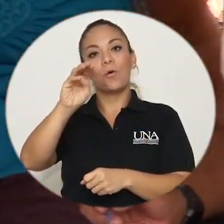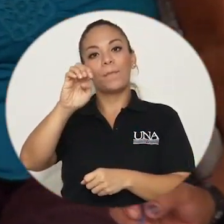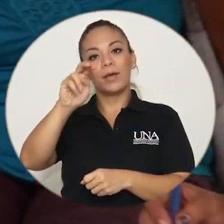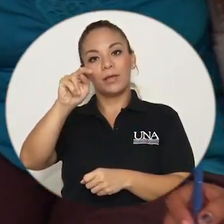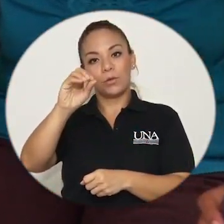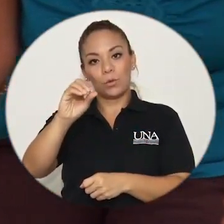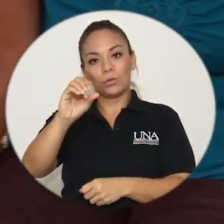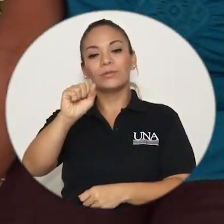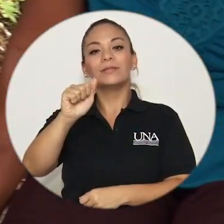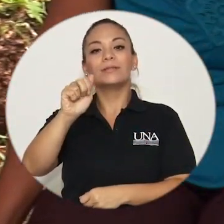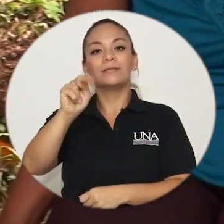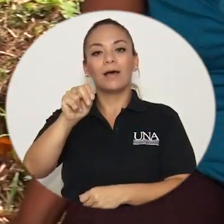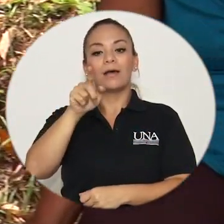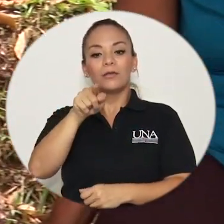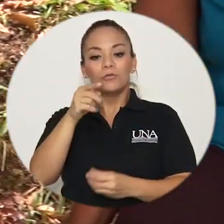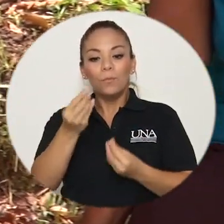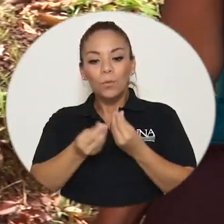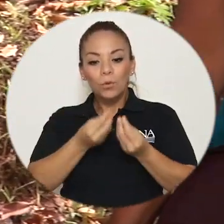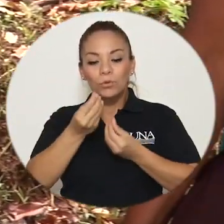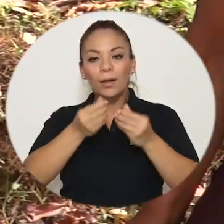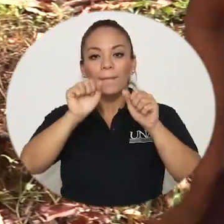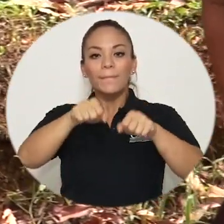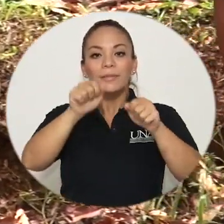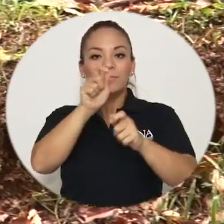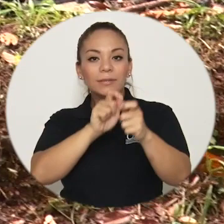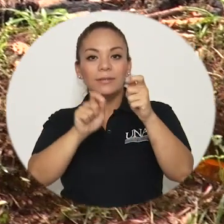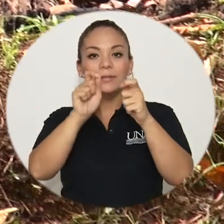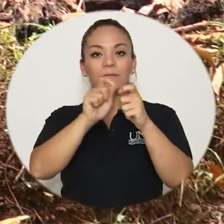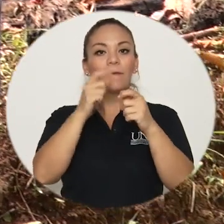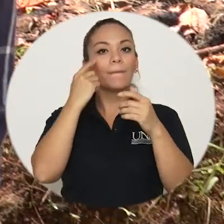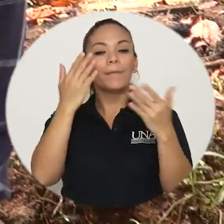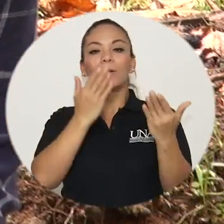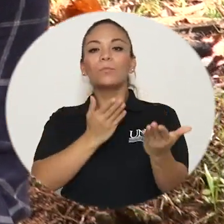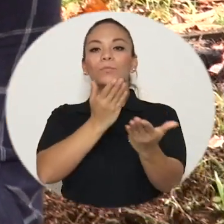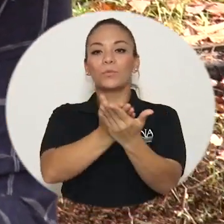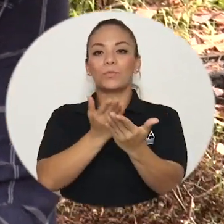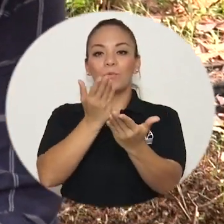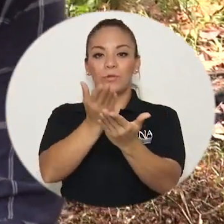genera una capacidad específica para proponer